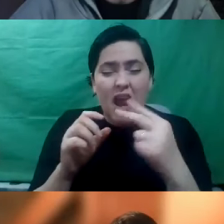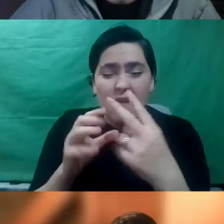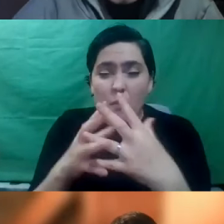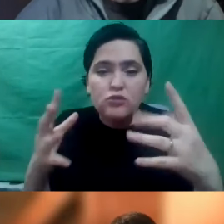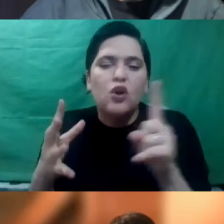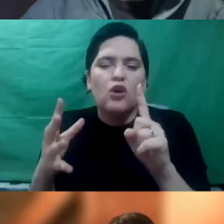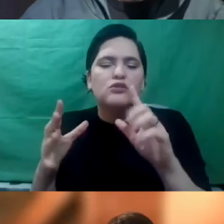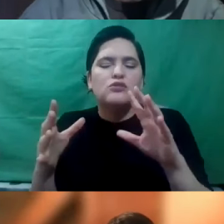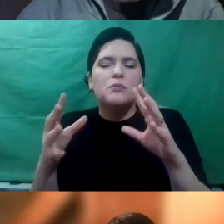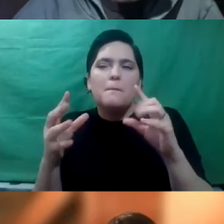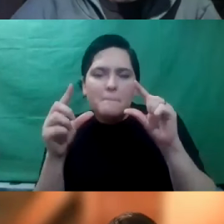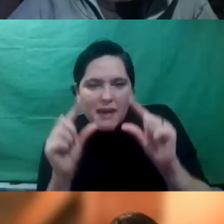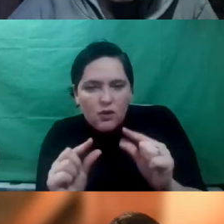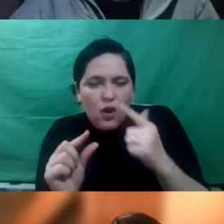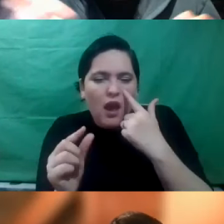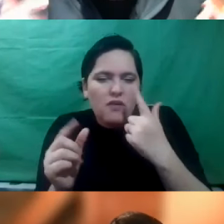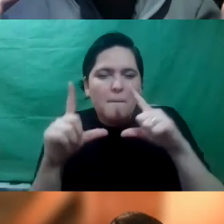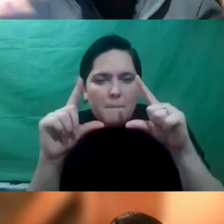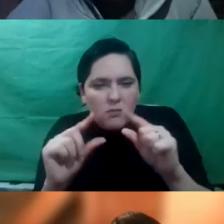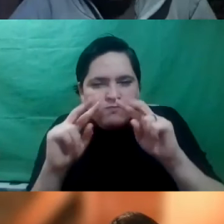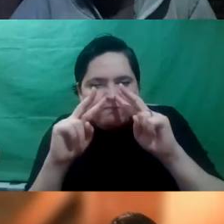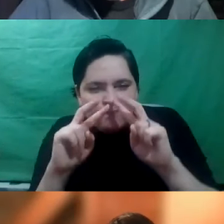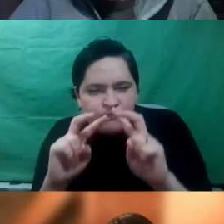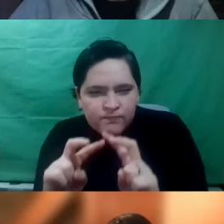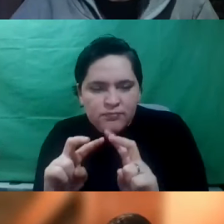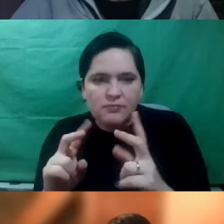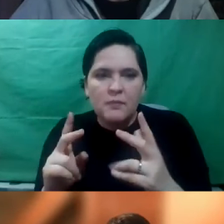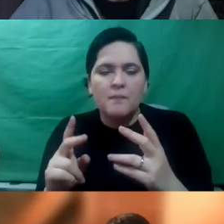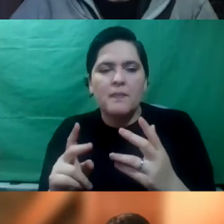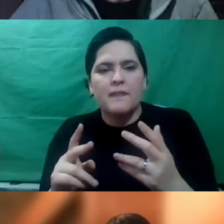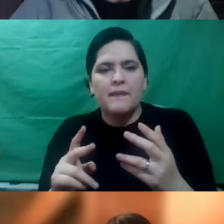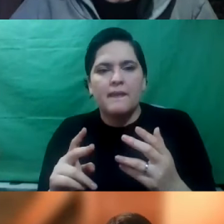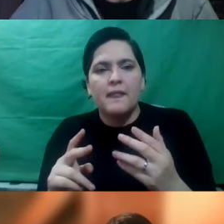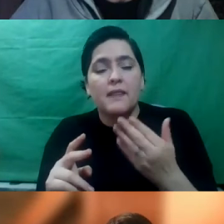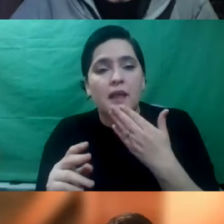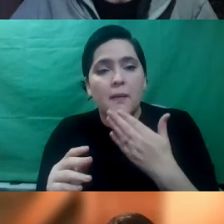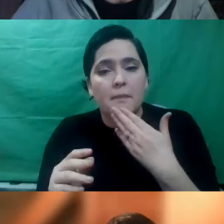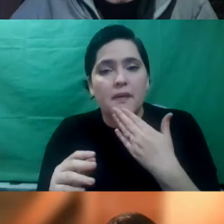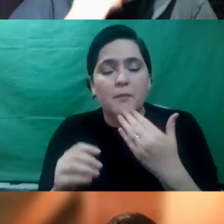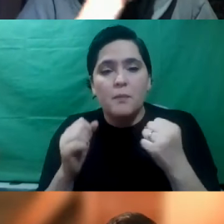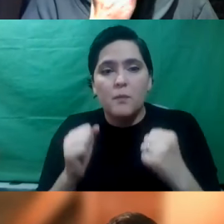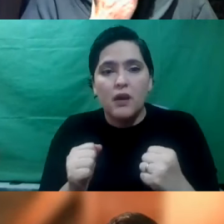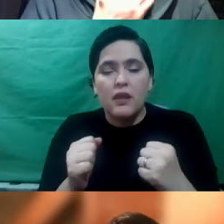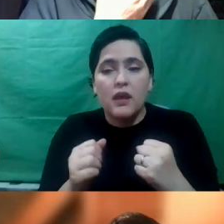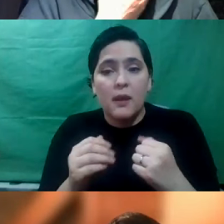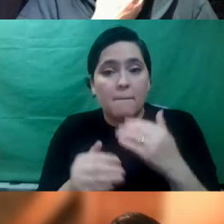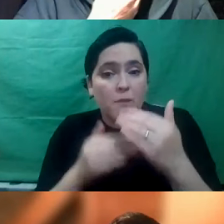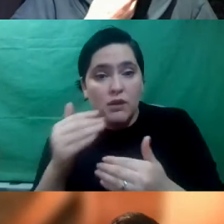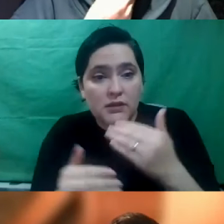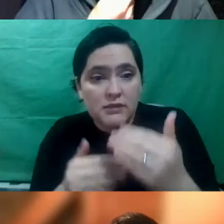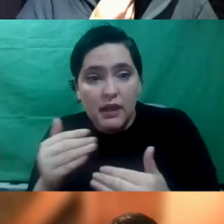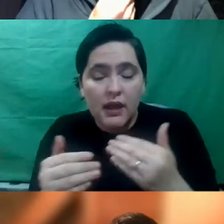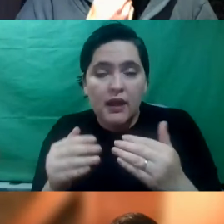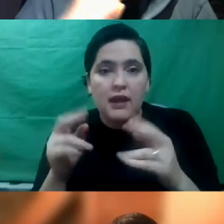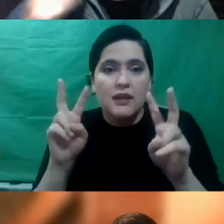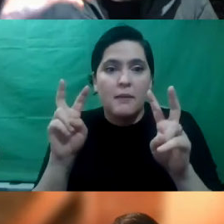espacio de búsqueda y eventualmente, si es que pudiéramos adelantar mucho, digamos, progresar mucho esta línea de